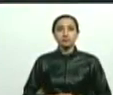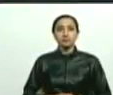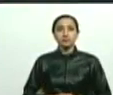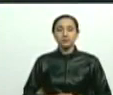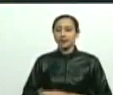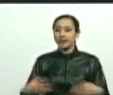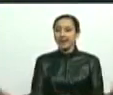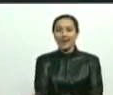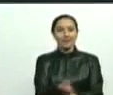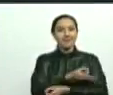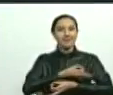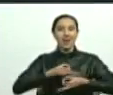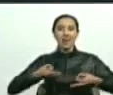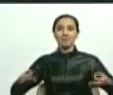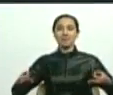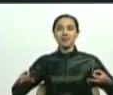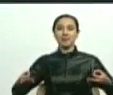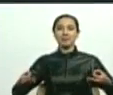Excelente.